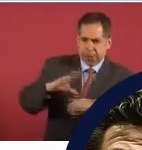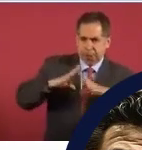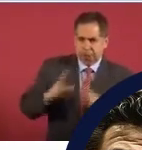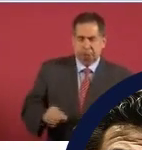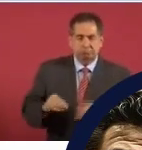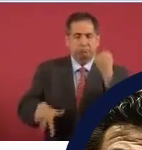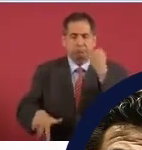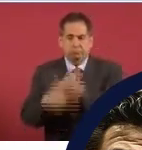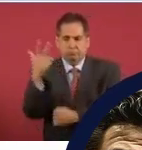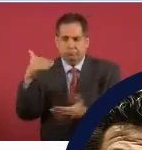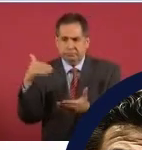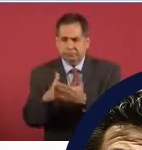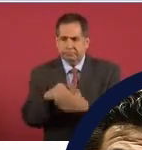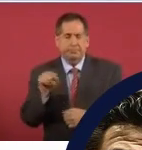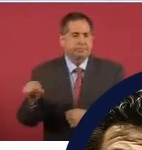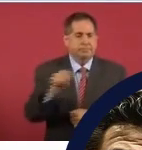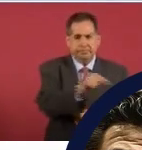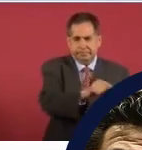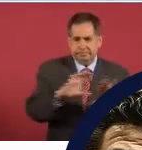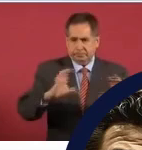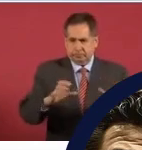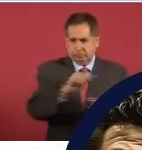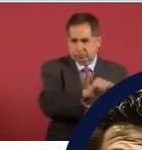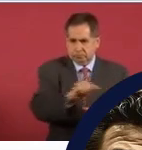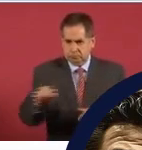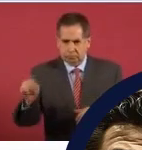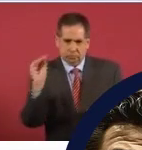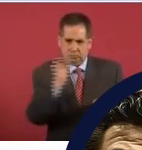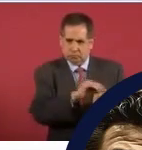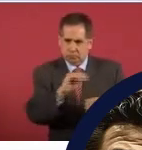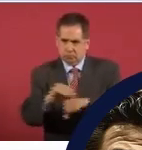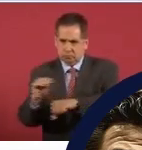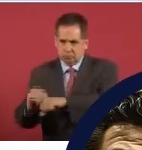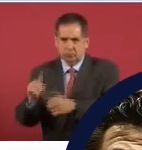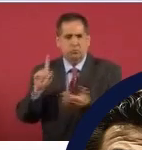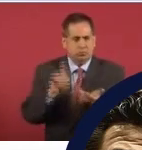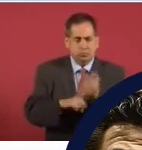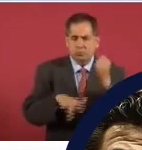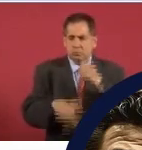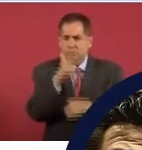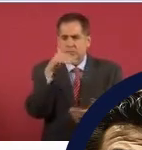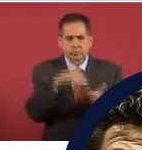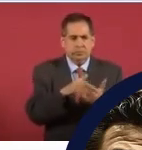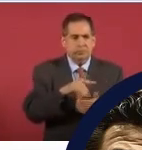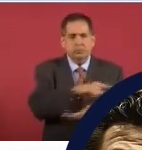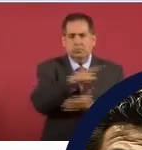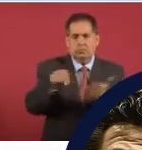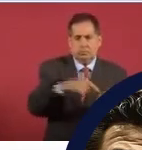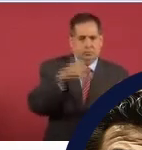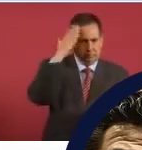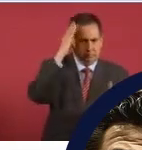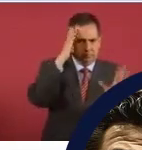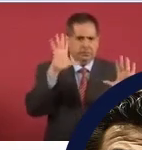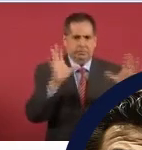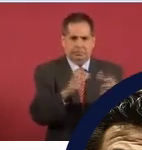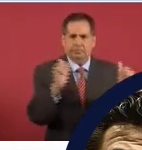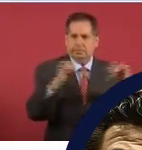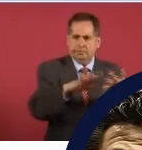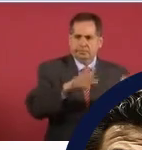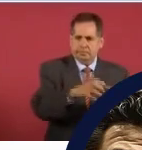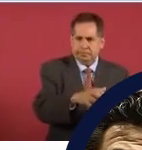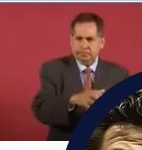y los gobernantes resolver la inseguridad mediante fuerza militar y